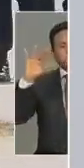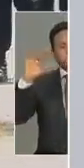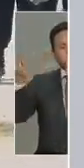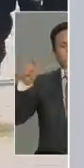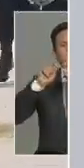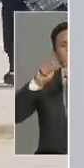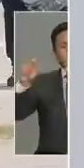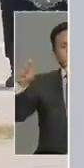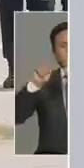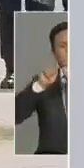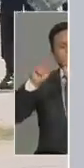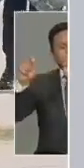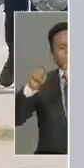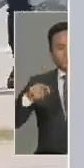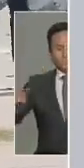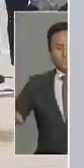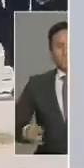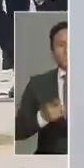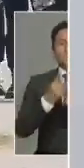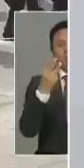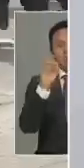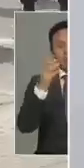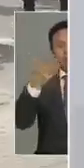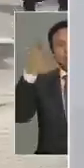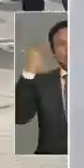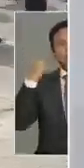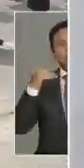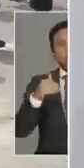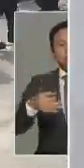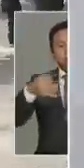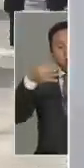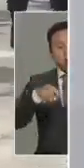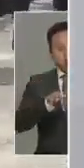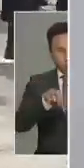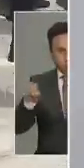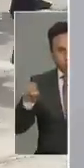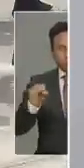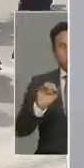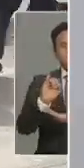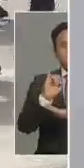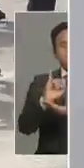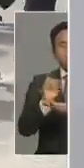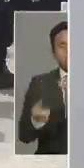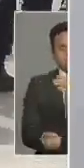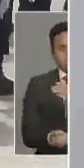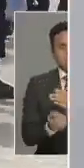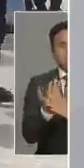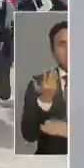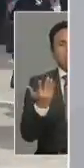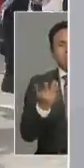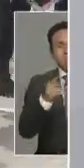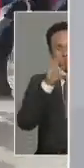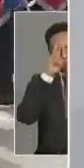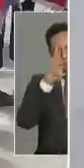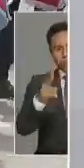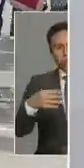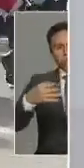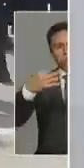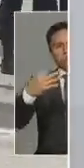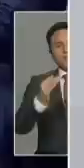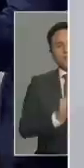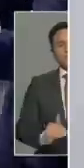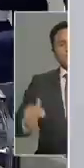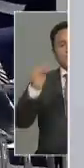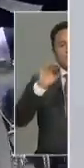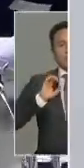Esperamos que además esto se desarrolle en el marco de los 50 años del discurso de Salvador Allende, un hecho muy importante. Ustedes saben que el próximo